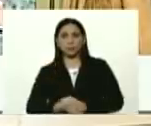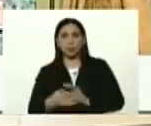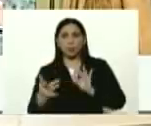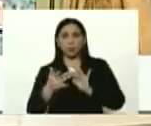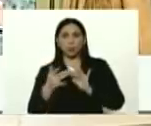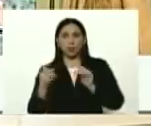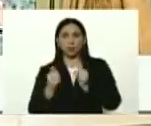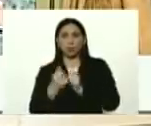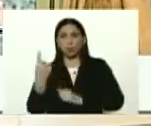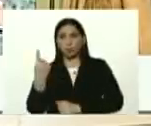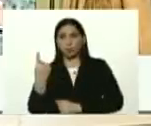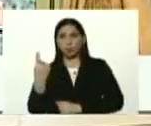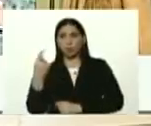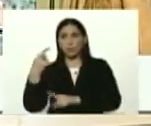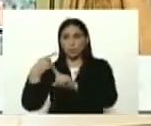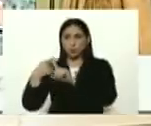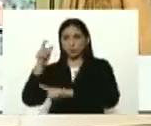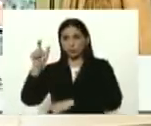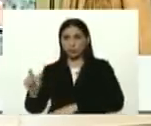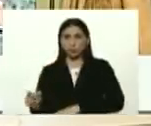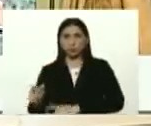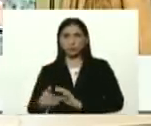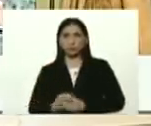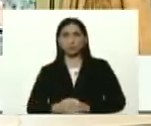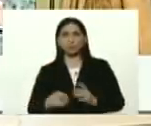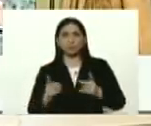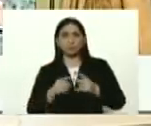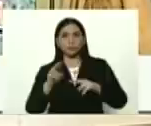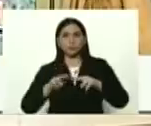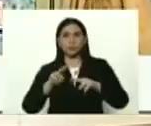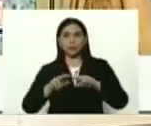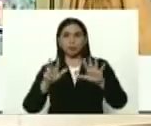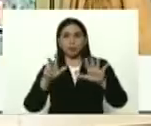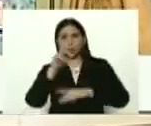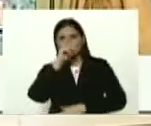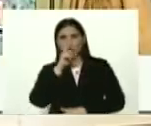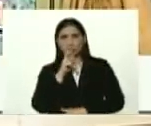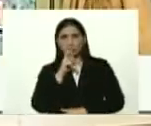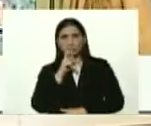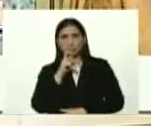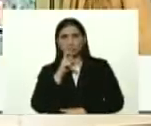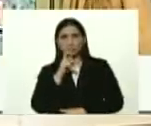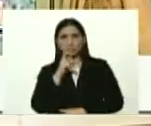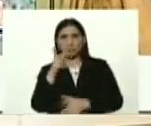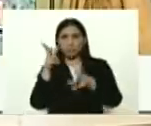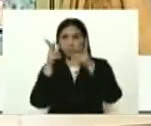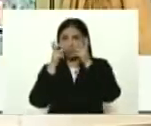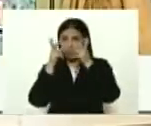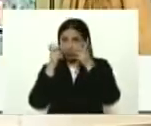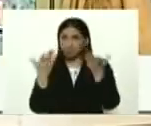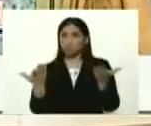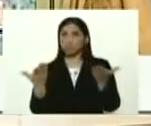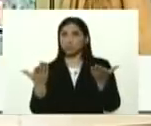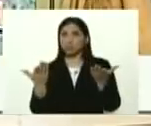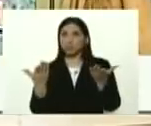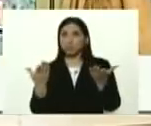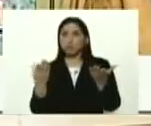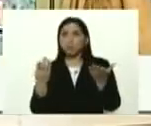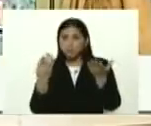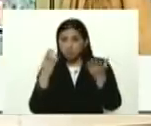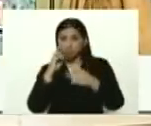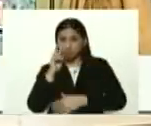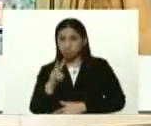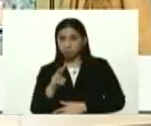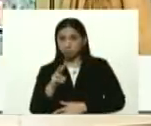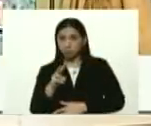contacto con uno de estos casos positivos. Un niño de 8 años, oído, ¿me están escuchando? ¿Se dan cuenta?